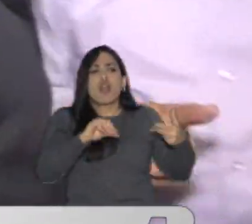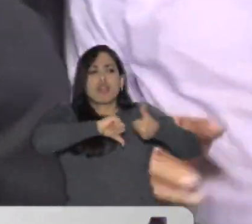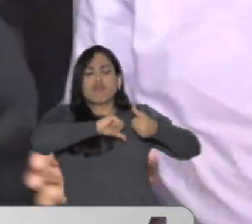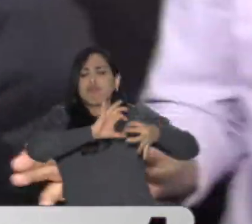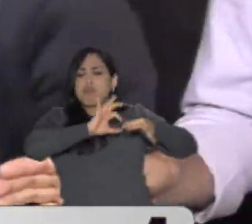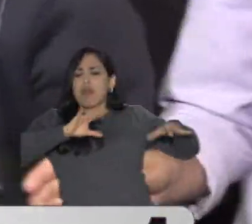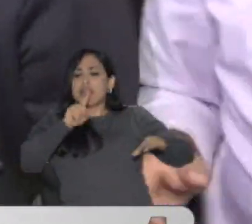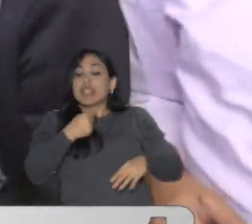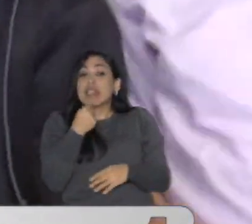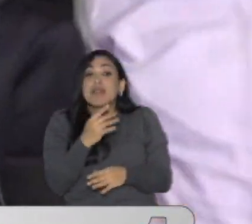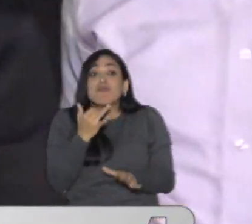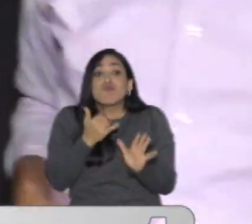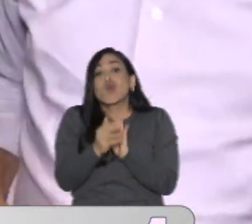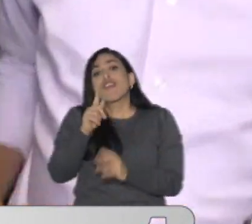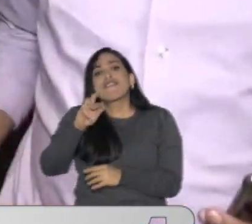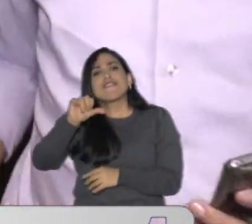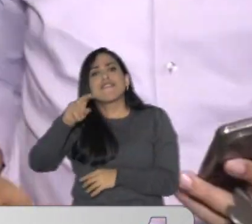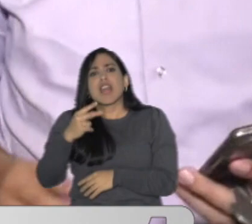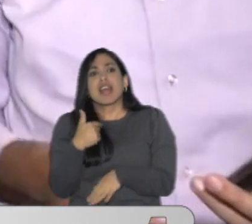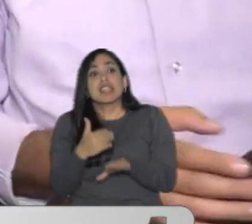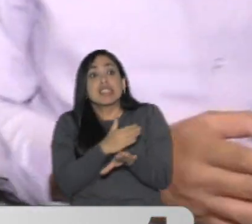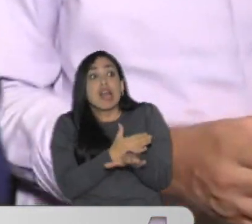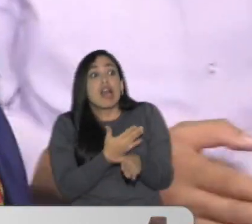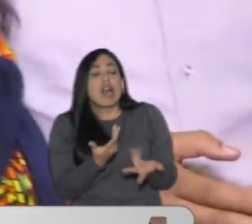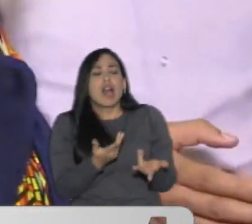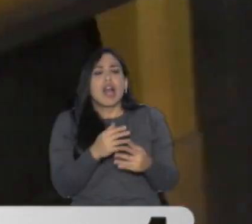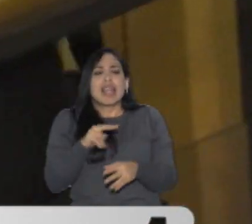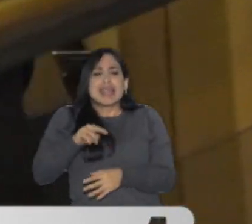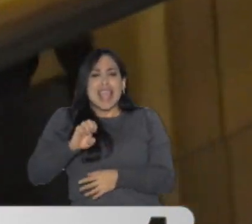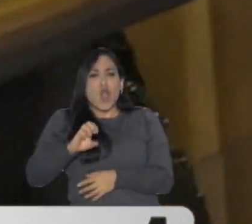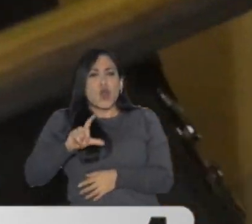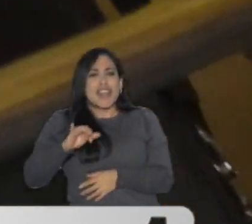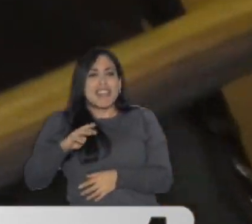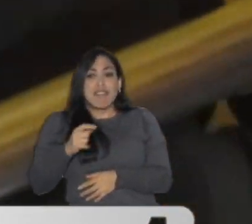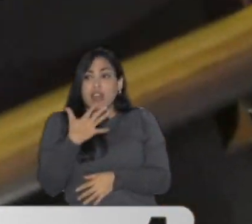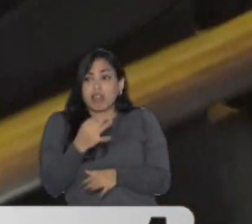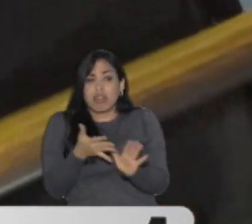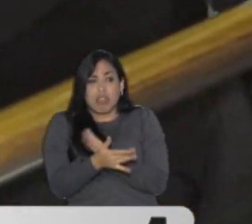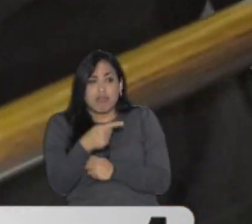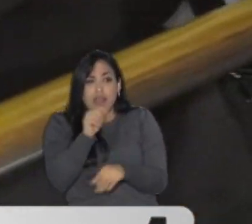Pacto Histórico. Dice Francia Márquez que cuando ella le dice neoliberal está diciendo